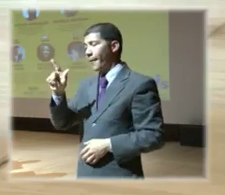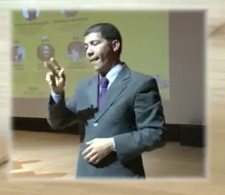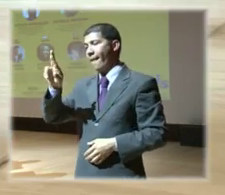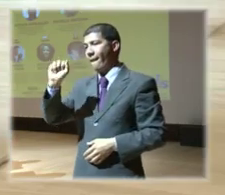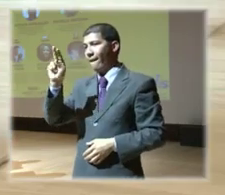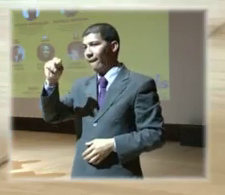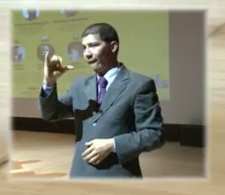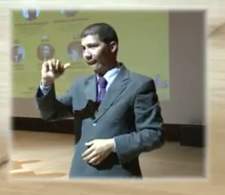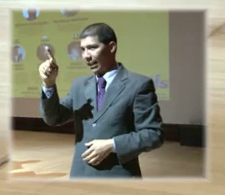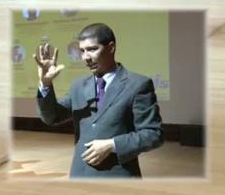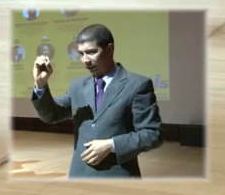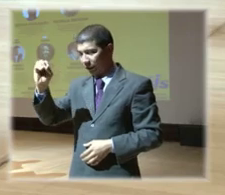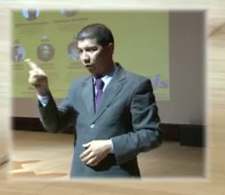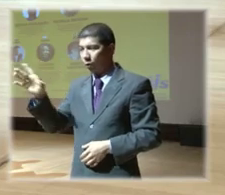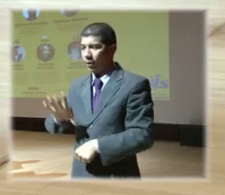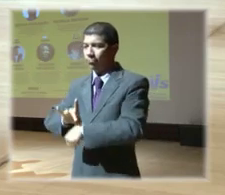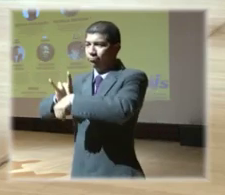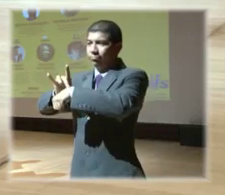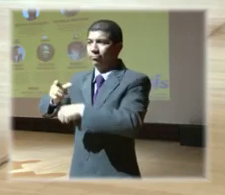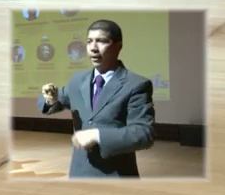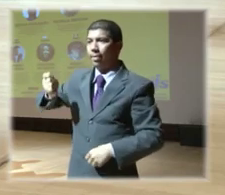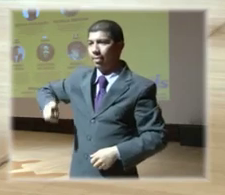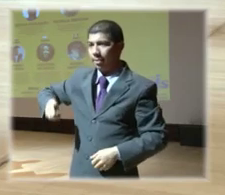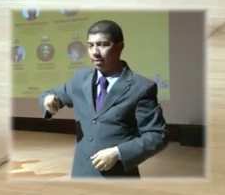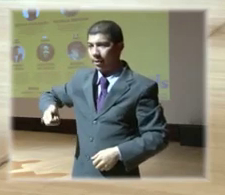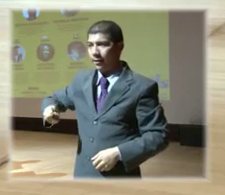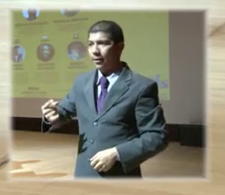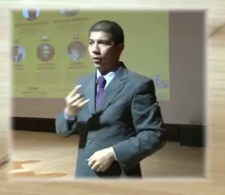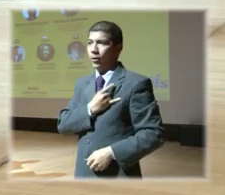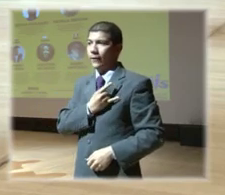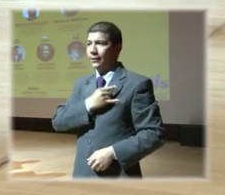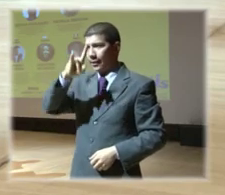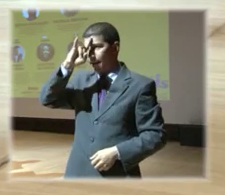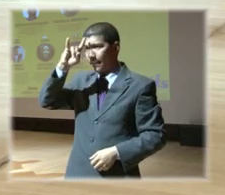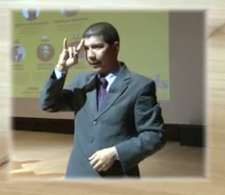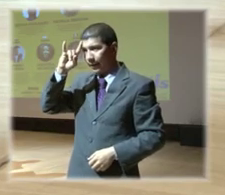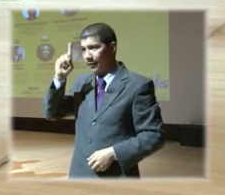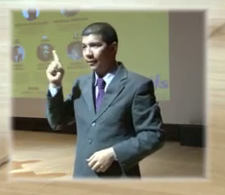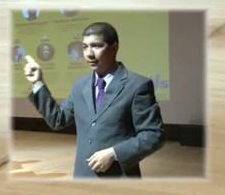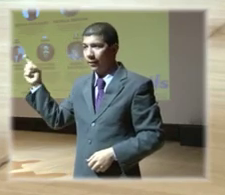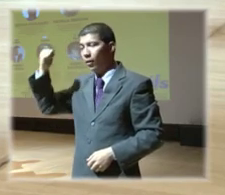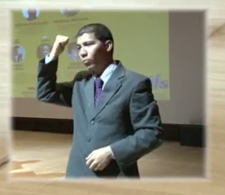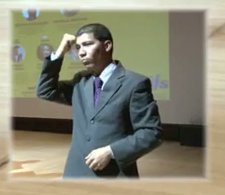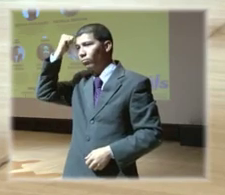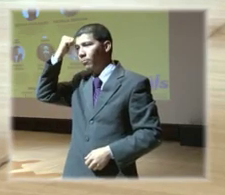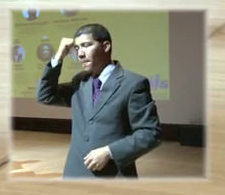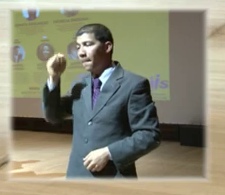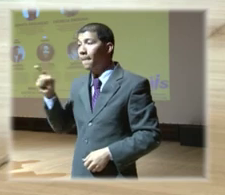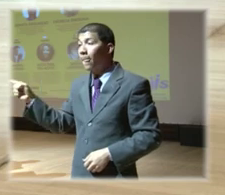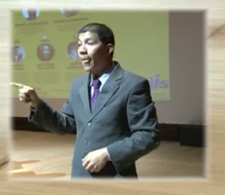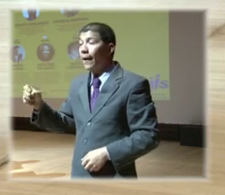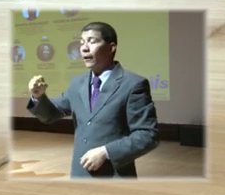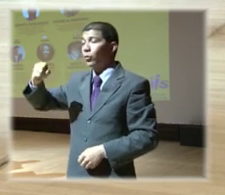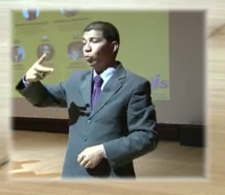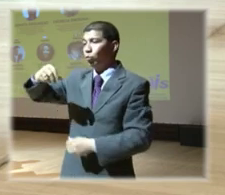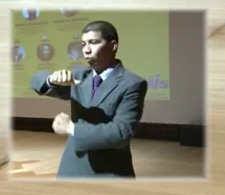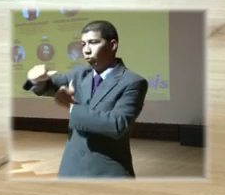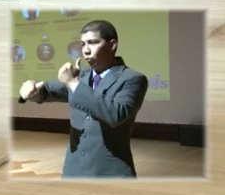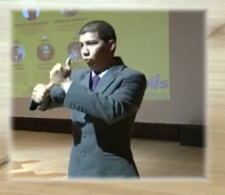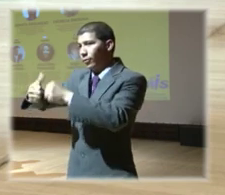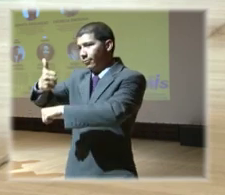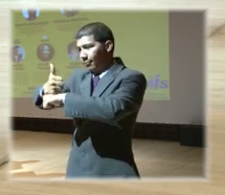es doctor en Derecho de la Universidad Carlos III de Madrid, en donde es profesor visitante. Es subdirector del Centro de Investigación y